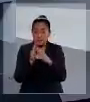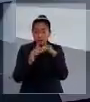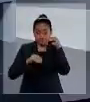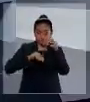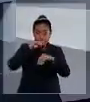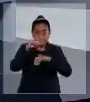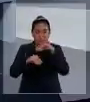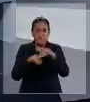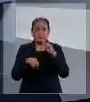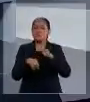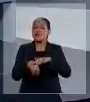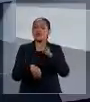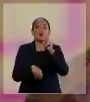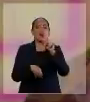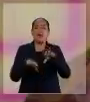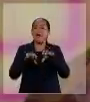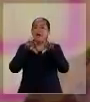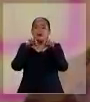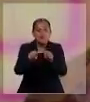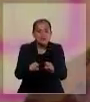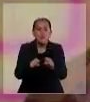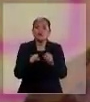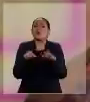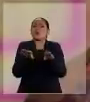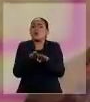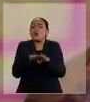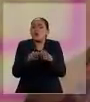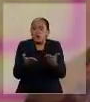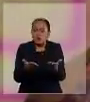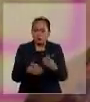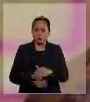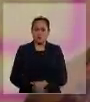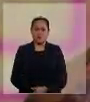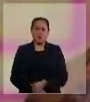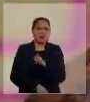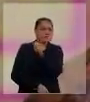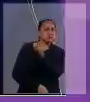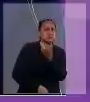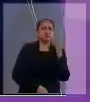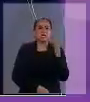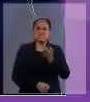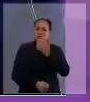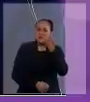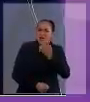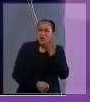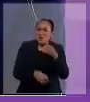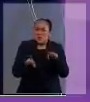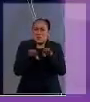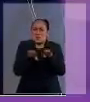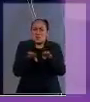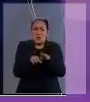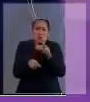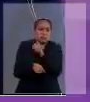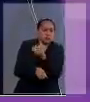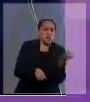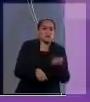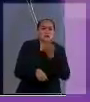presupuestal, pero también por un problema de planteles. No hay tantos planteles hoy, porque muchos planteles tienen doble